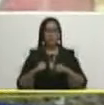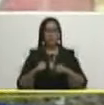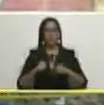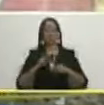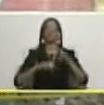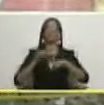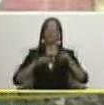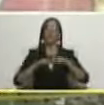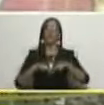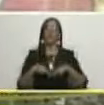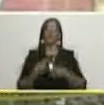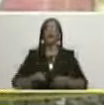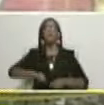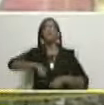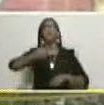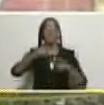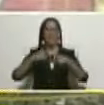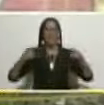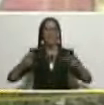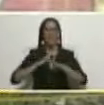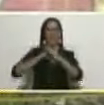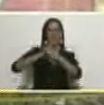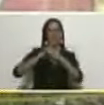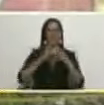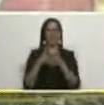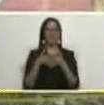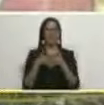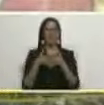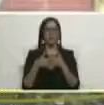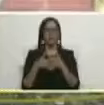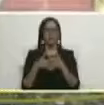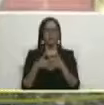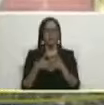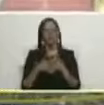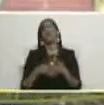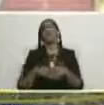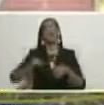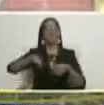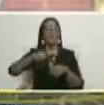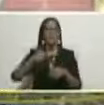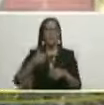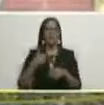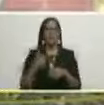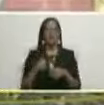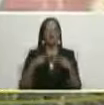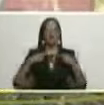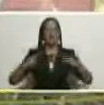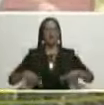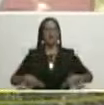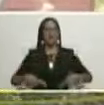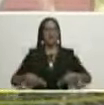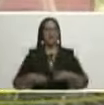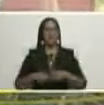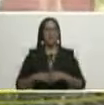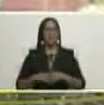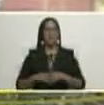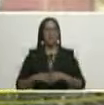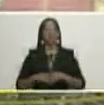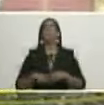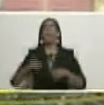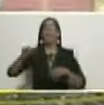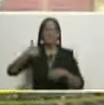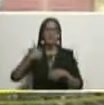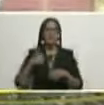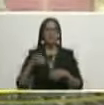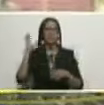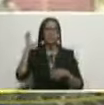construir una gran mayoría antiimperialista, una gran mayoría humanista, una gran mayoría